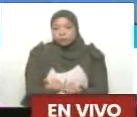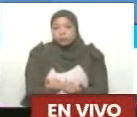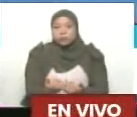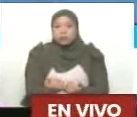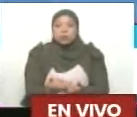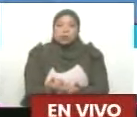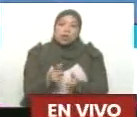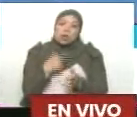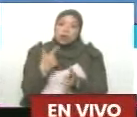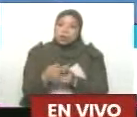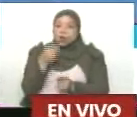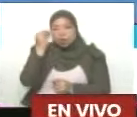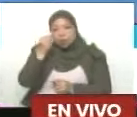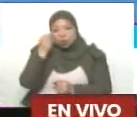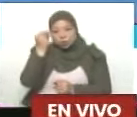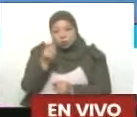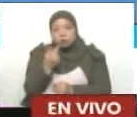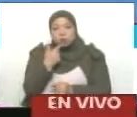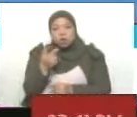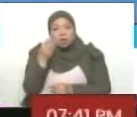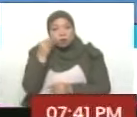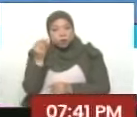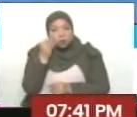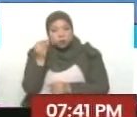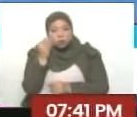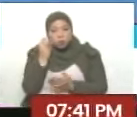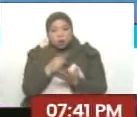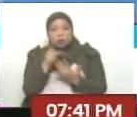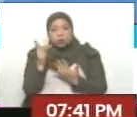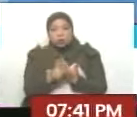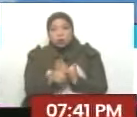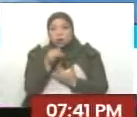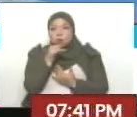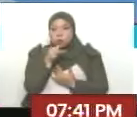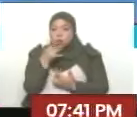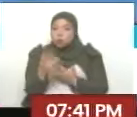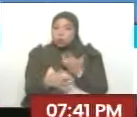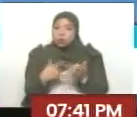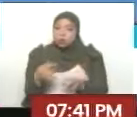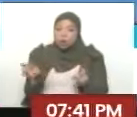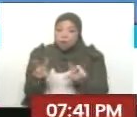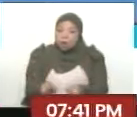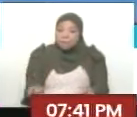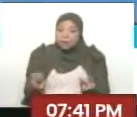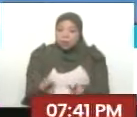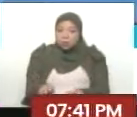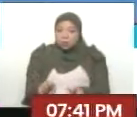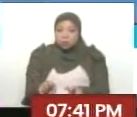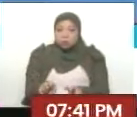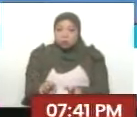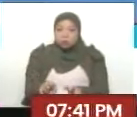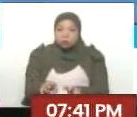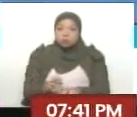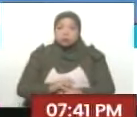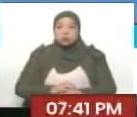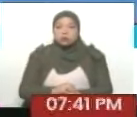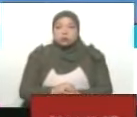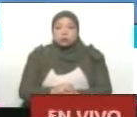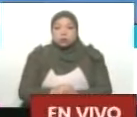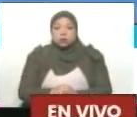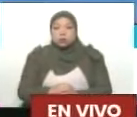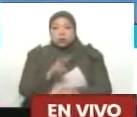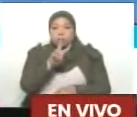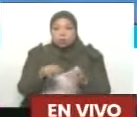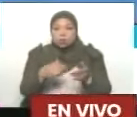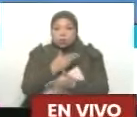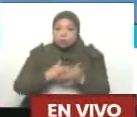Yo entonces he pensado, viendo la experiencia, tengo un primer documento que me hicieron unos expertos, que dirige la